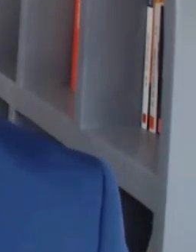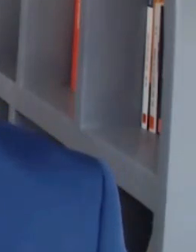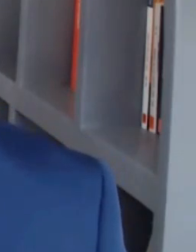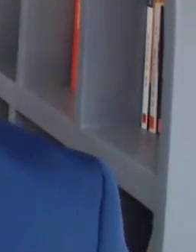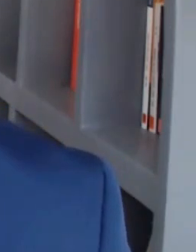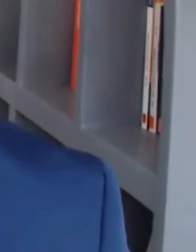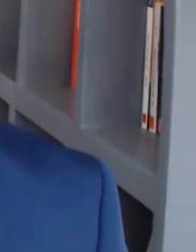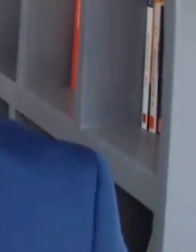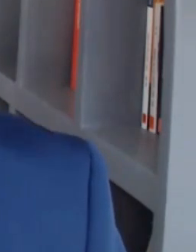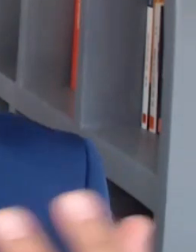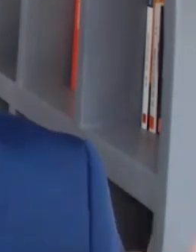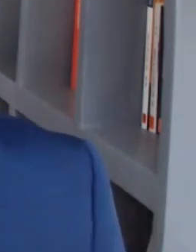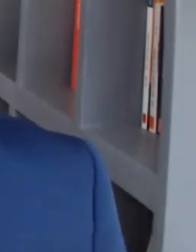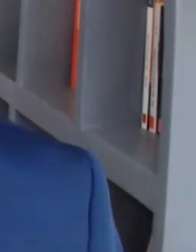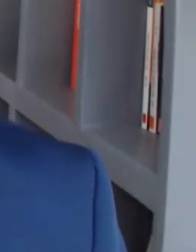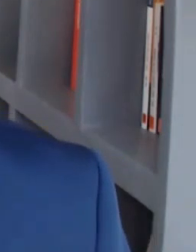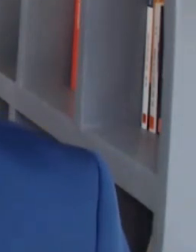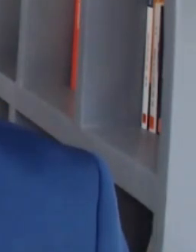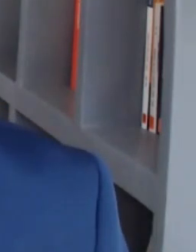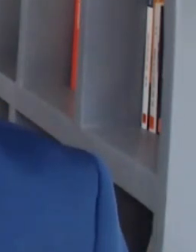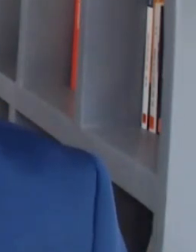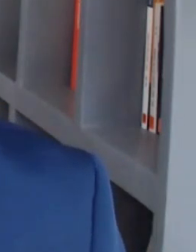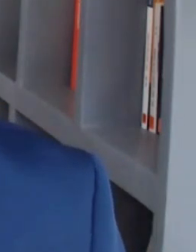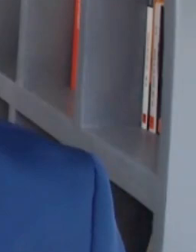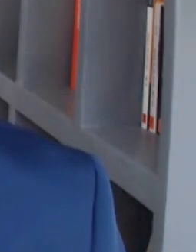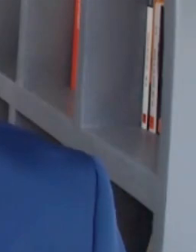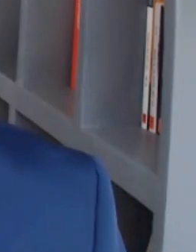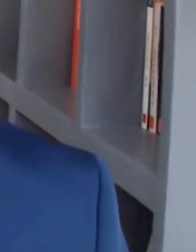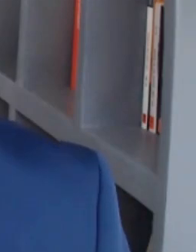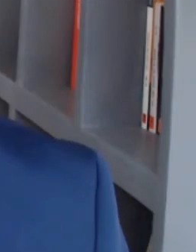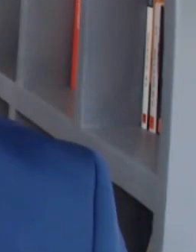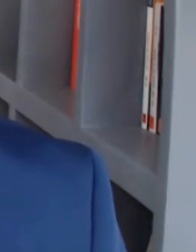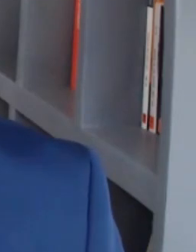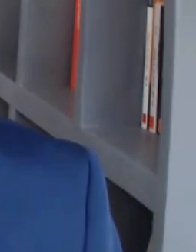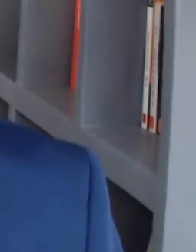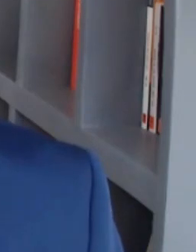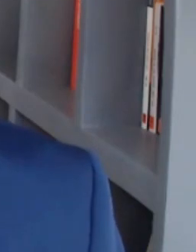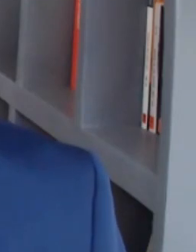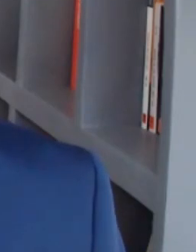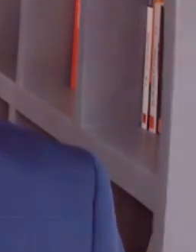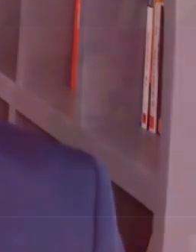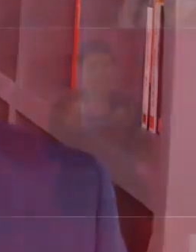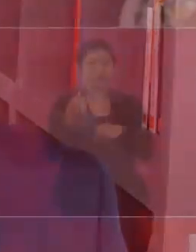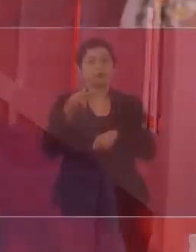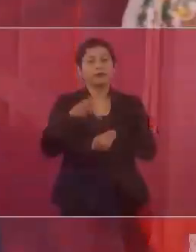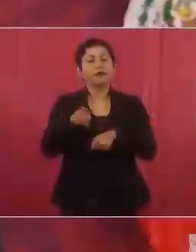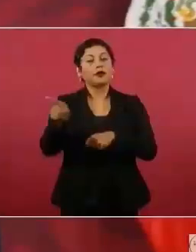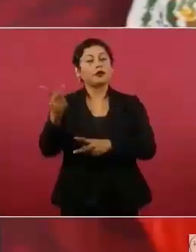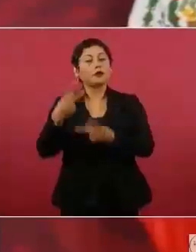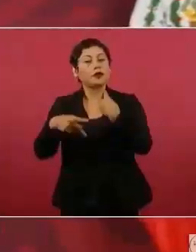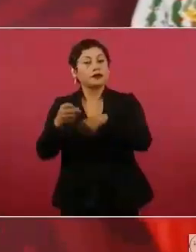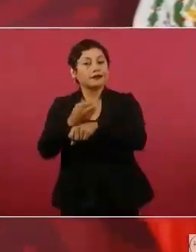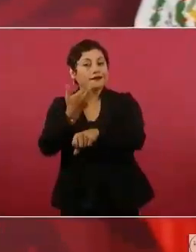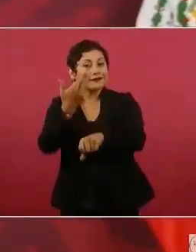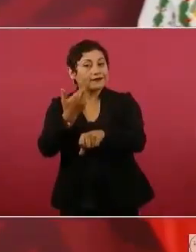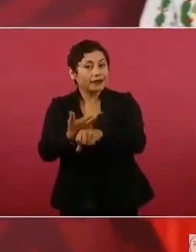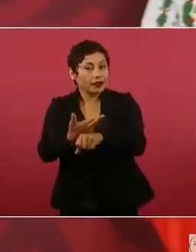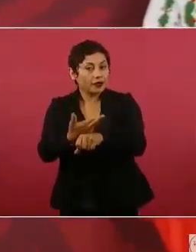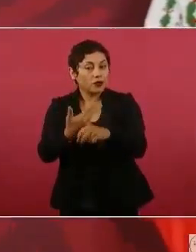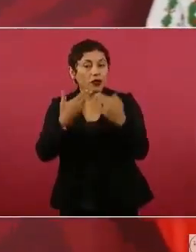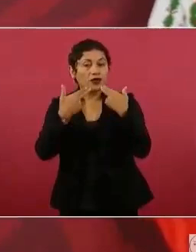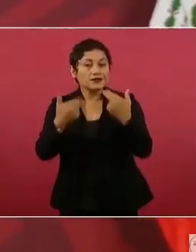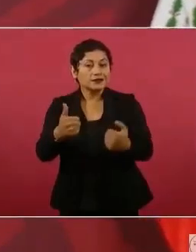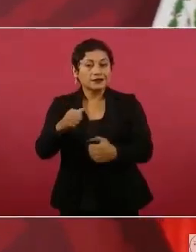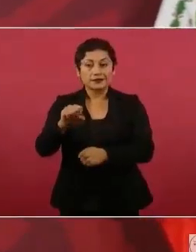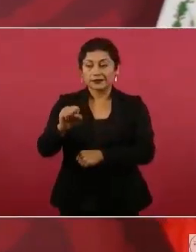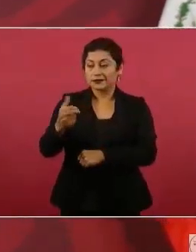ha perdido un poco de fe en el presidente López Obrador. Yo creo que al contrario, lo que se está buscando es fortalecer